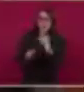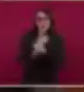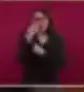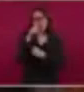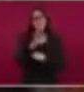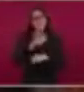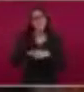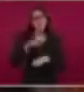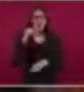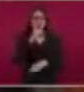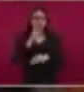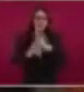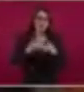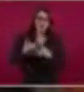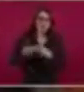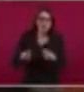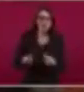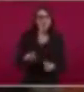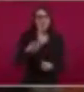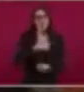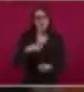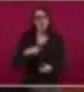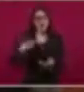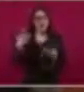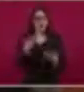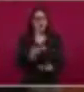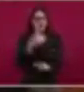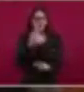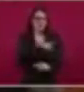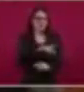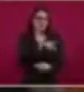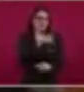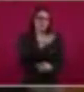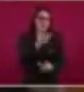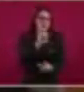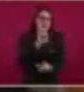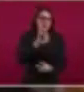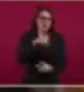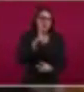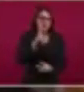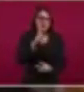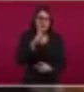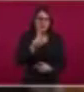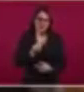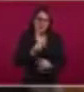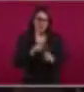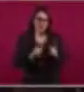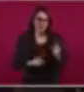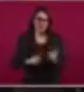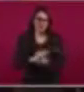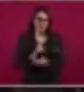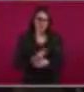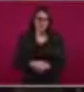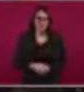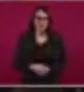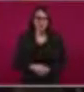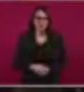la operatividad que tiene la subdelegación en Pinotepa Nacional? Muchas gracias, presidente. Sí, es una